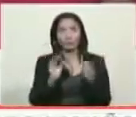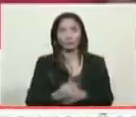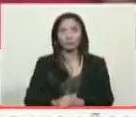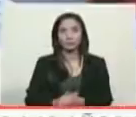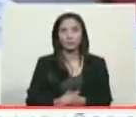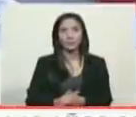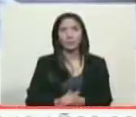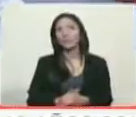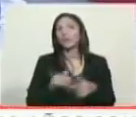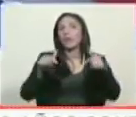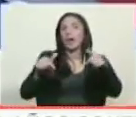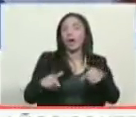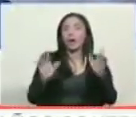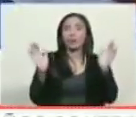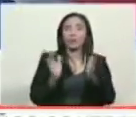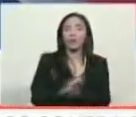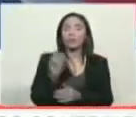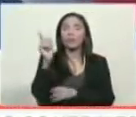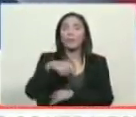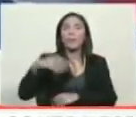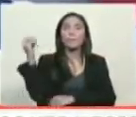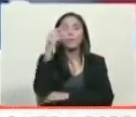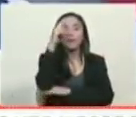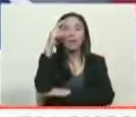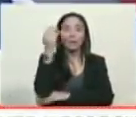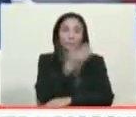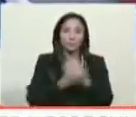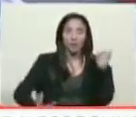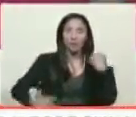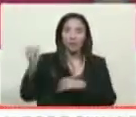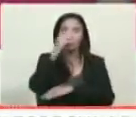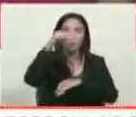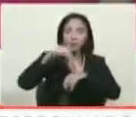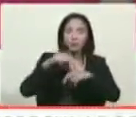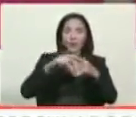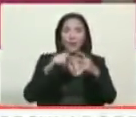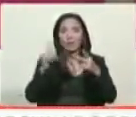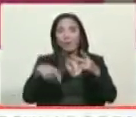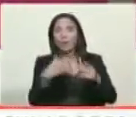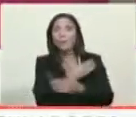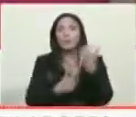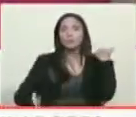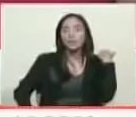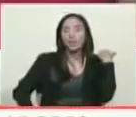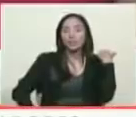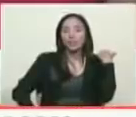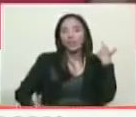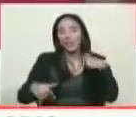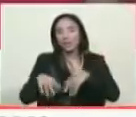Ahora el tipo es presidente de la Asamblea y presidente de la República, pero el dictador es Maduro.